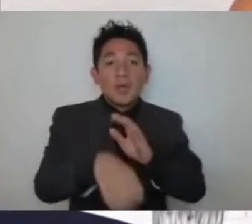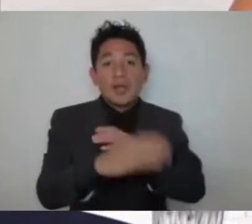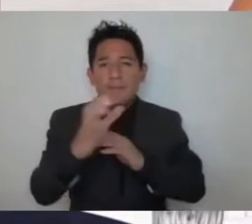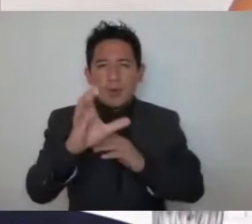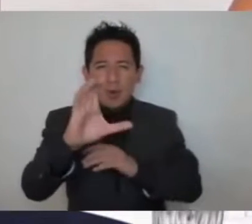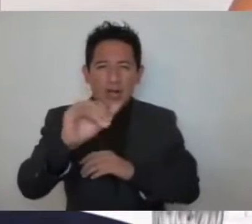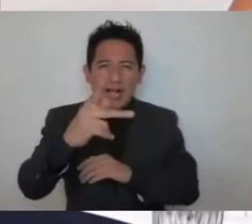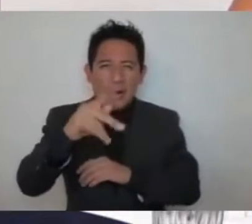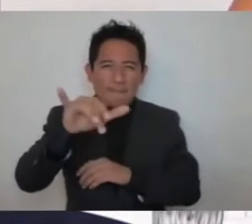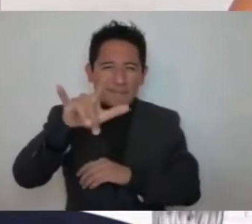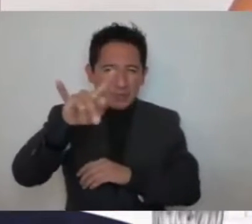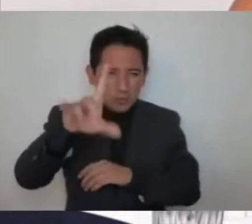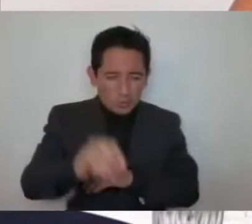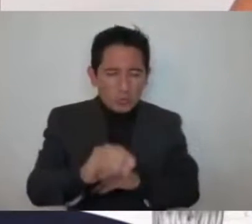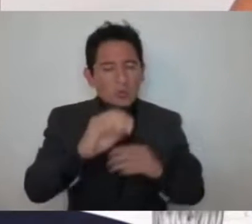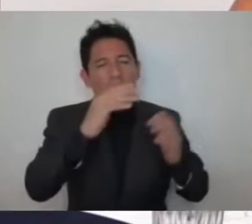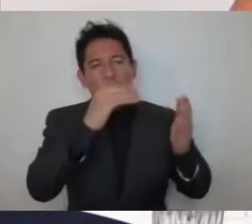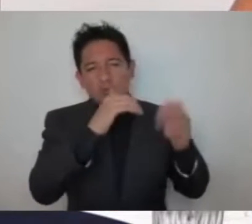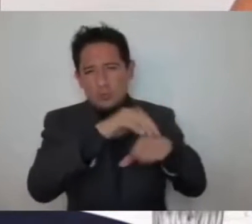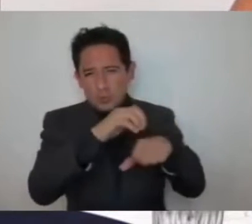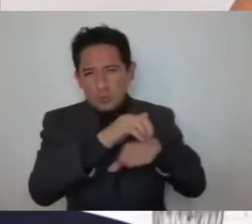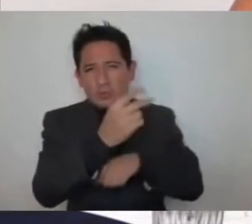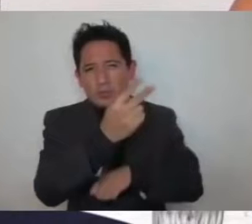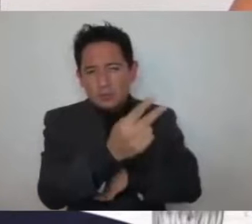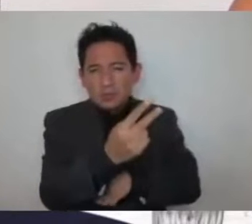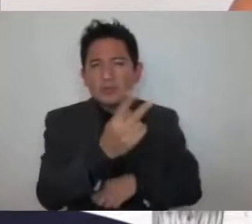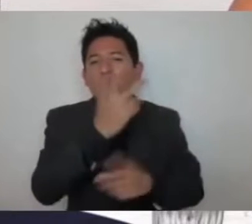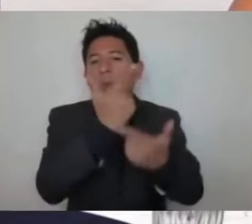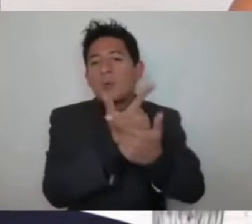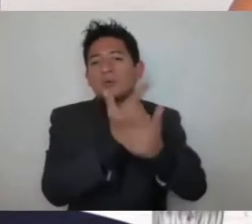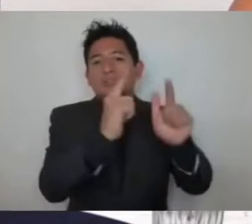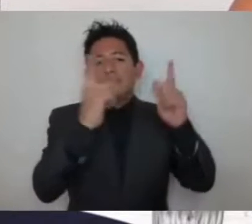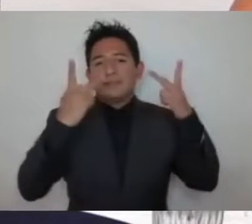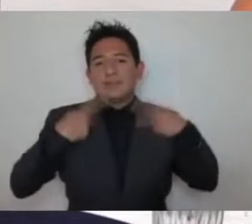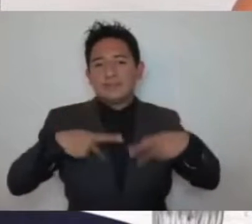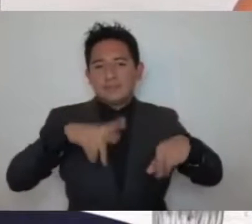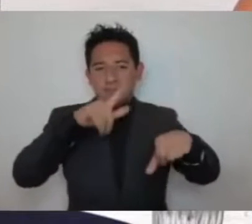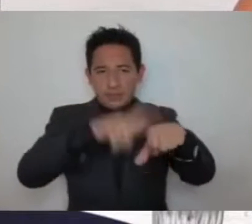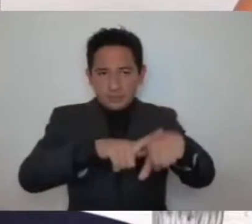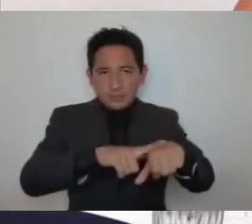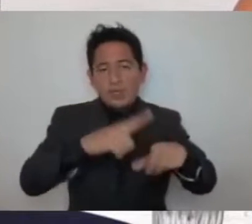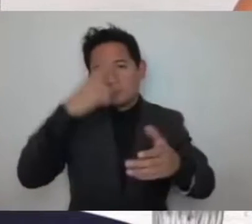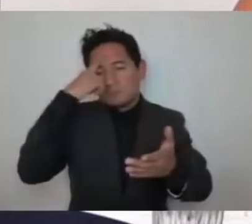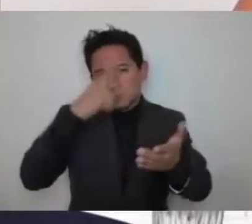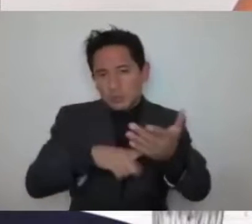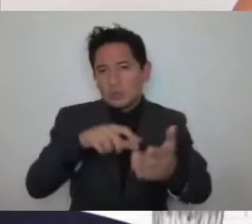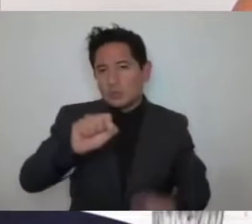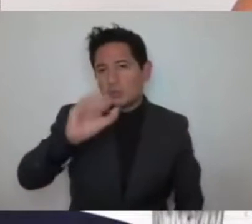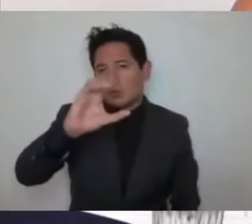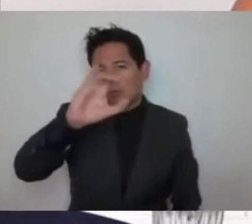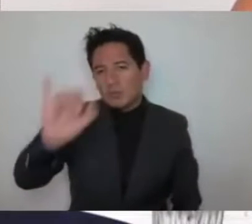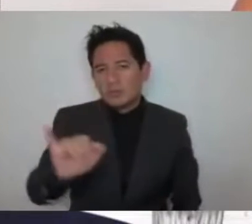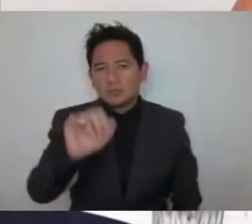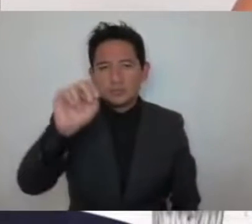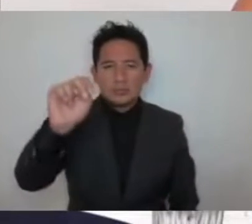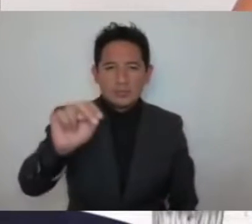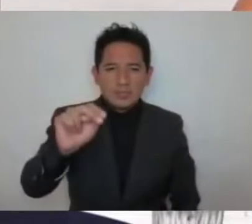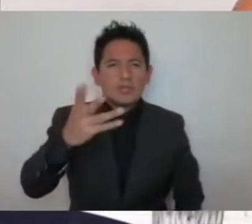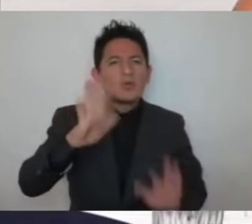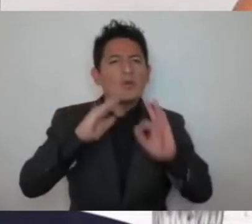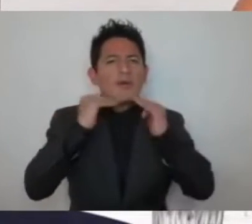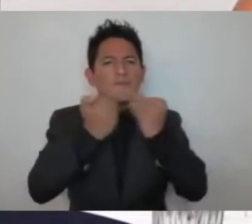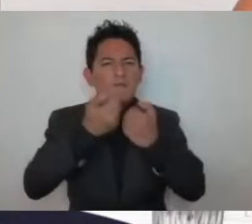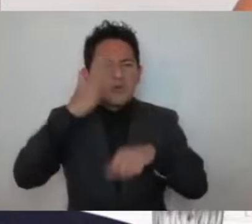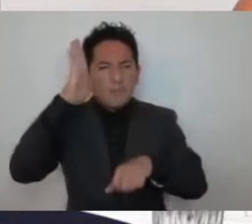restricciones a la libertad personal la corte lo ha hecho creo yo de manera muy metódica ha esquematizado Cuáles son las